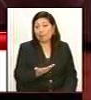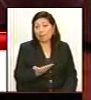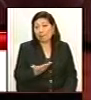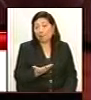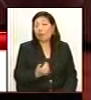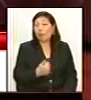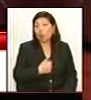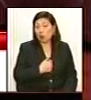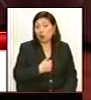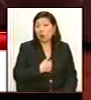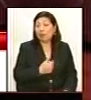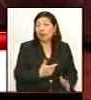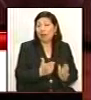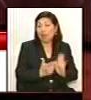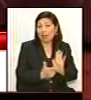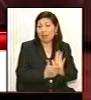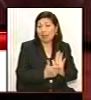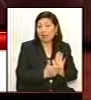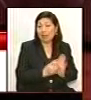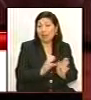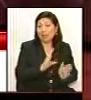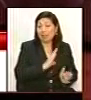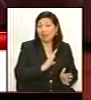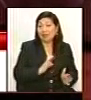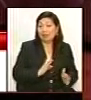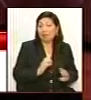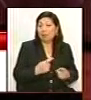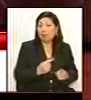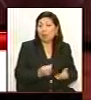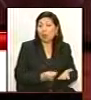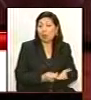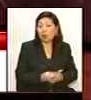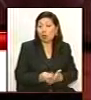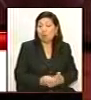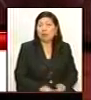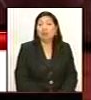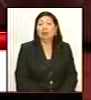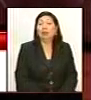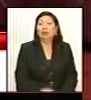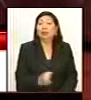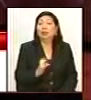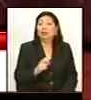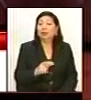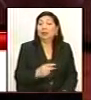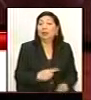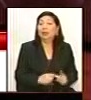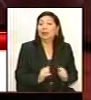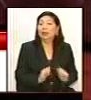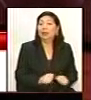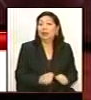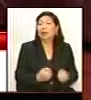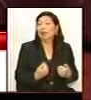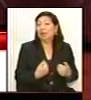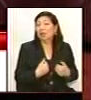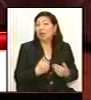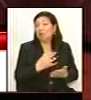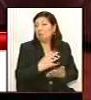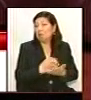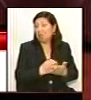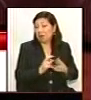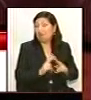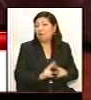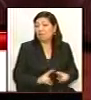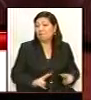la misma ley de contrataciones del Estado permite comprar por compras N lo que sea, lo que tenga un menor